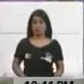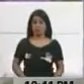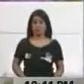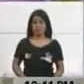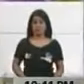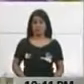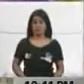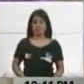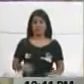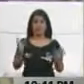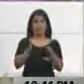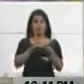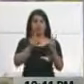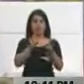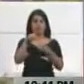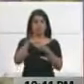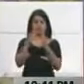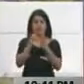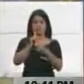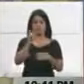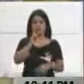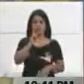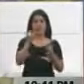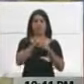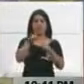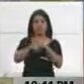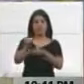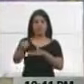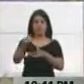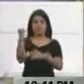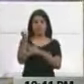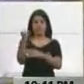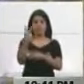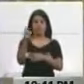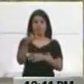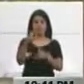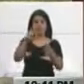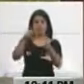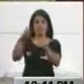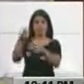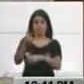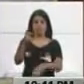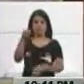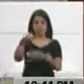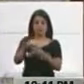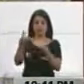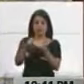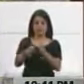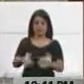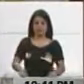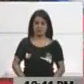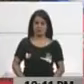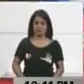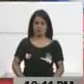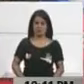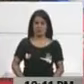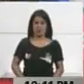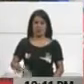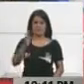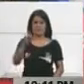Grupos extraños al plantel. No, fueron los adecos que entraron. Mataron a los dos muchachos, los fusilaron ahí adentro. Y tenían